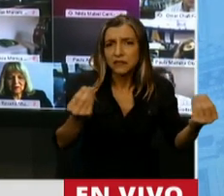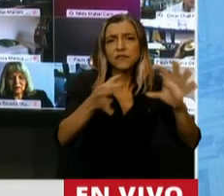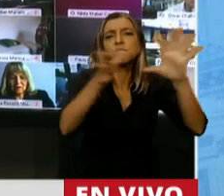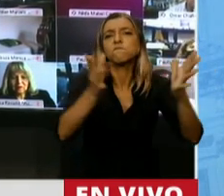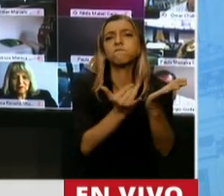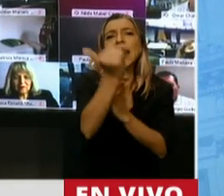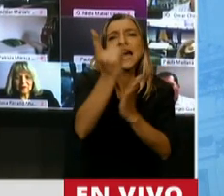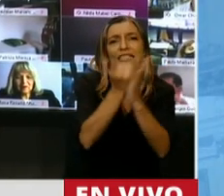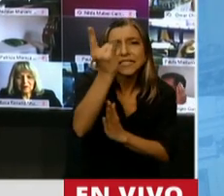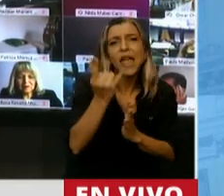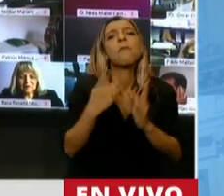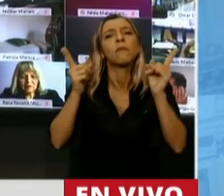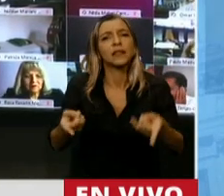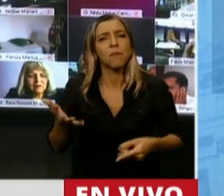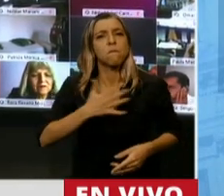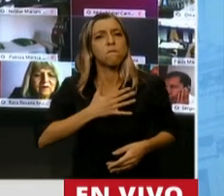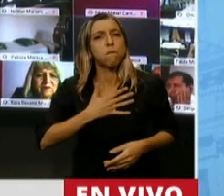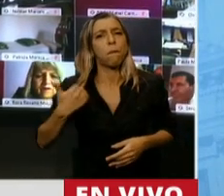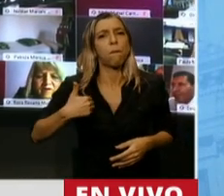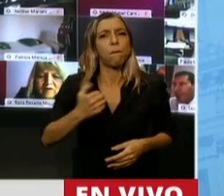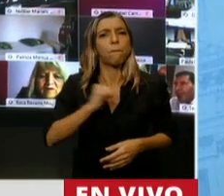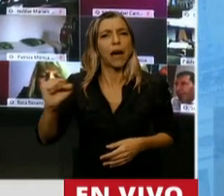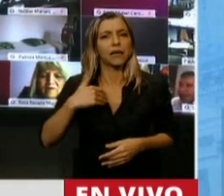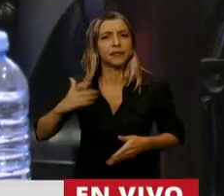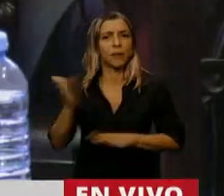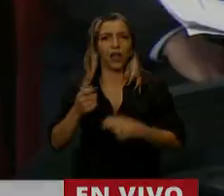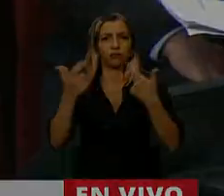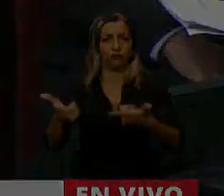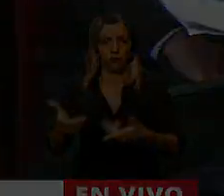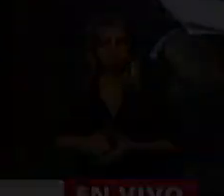Kirchner, patria para todos. Gracias, señor presidente. Gracias, diputado Moró.